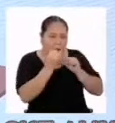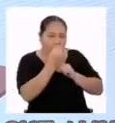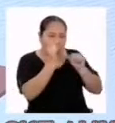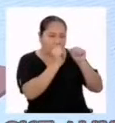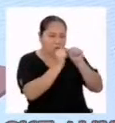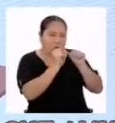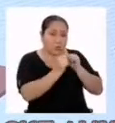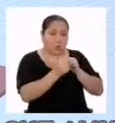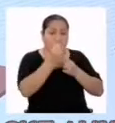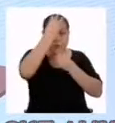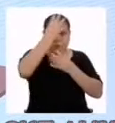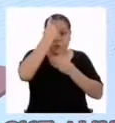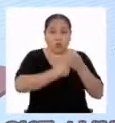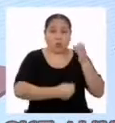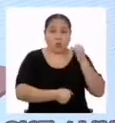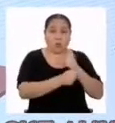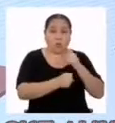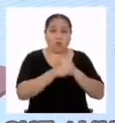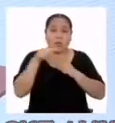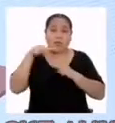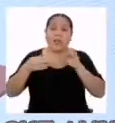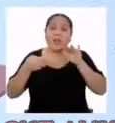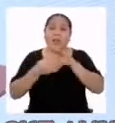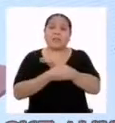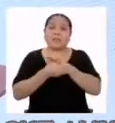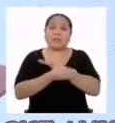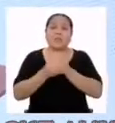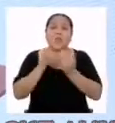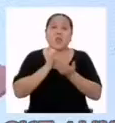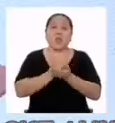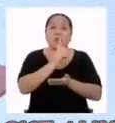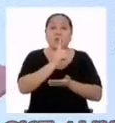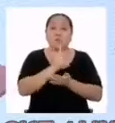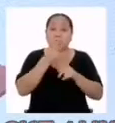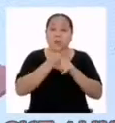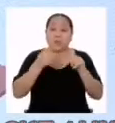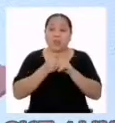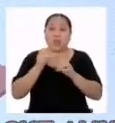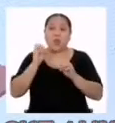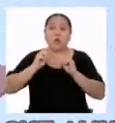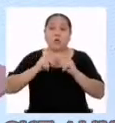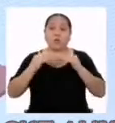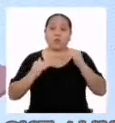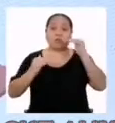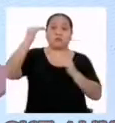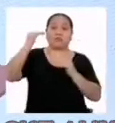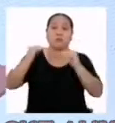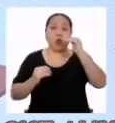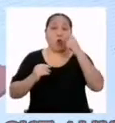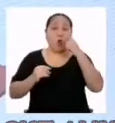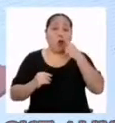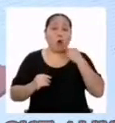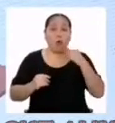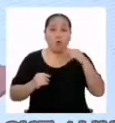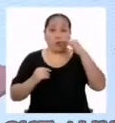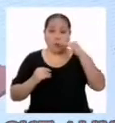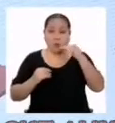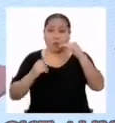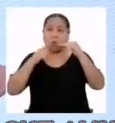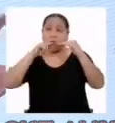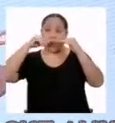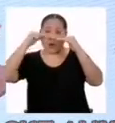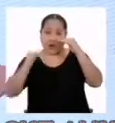información confiable, que el acceso a la educación y la diferencia de oportunidades entre hombres y mujeres es una